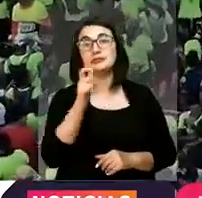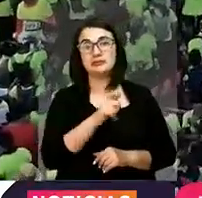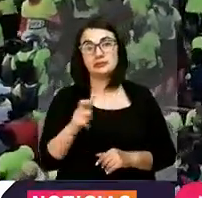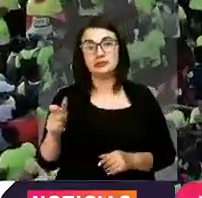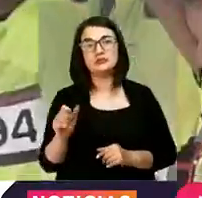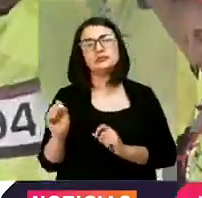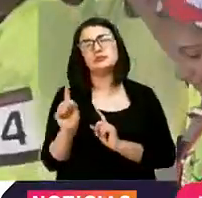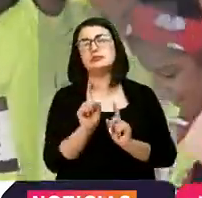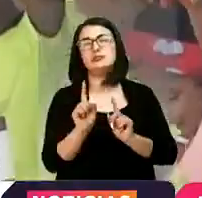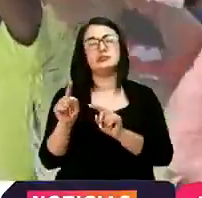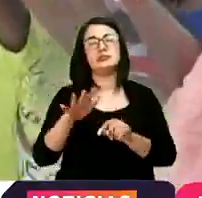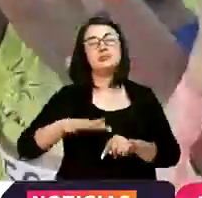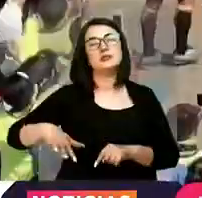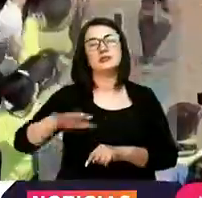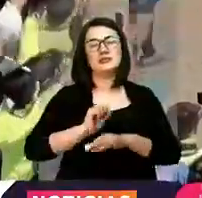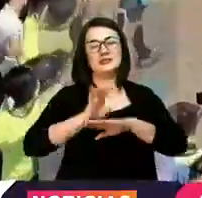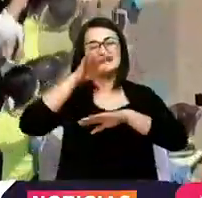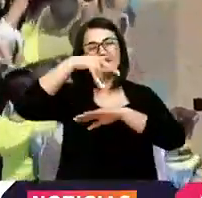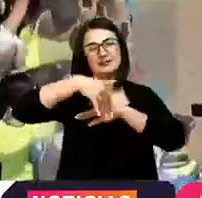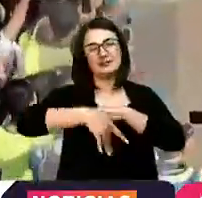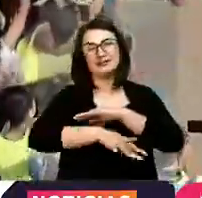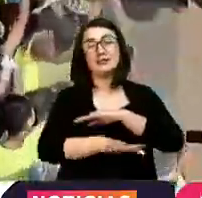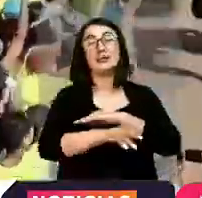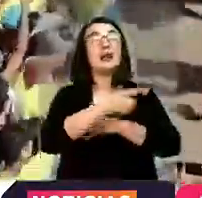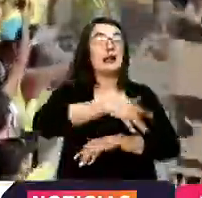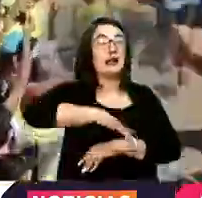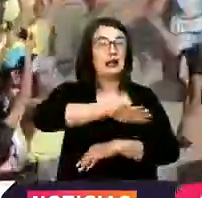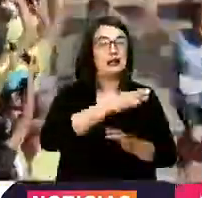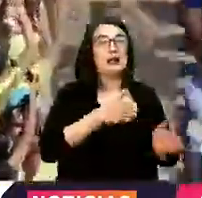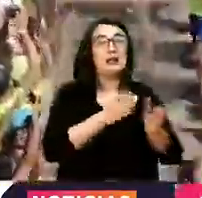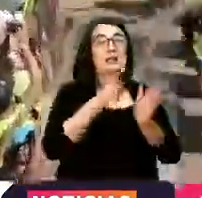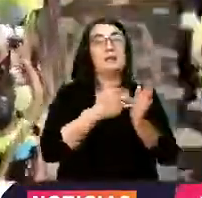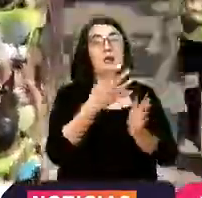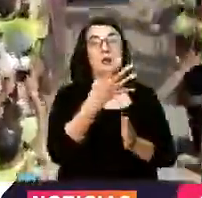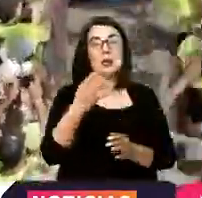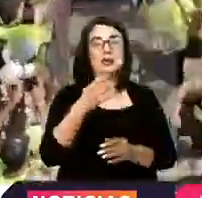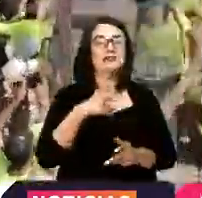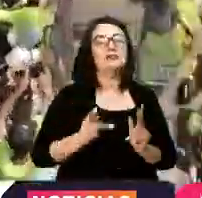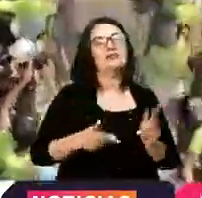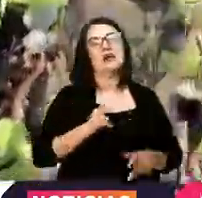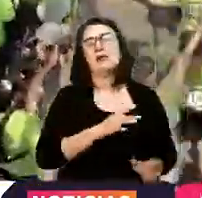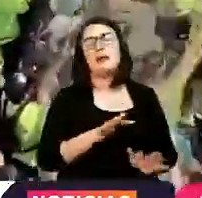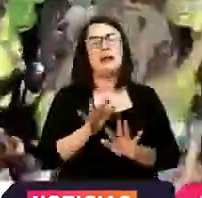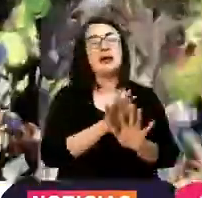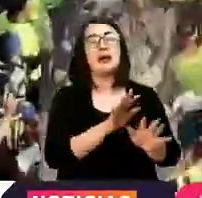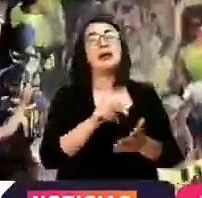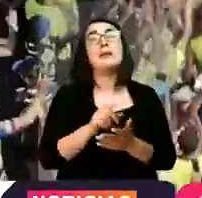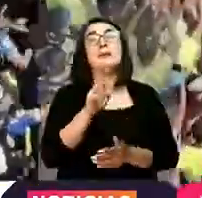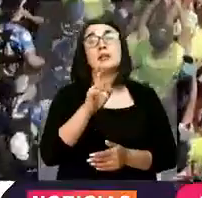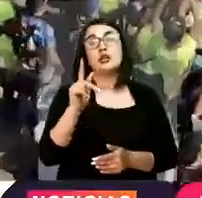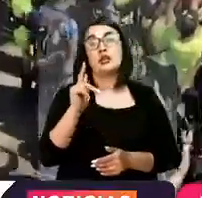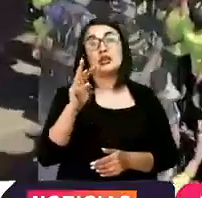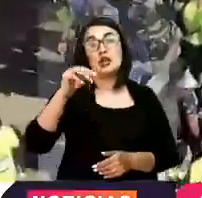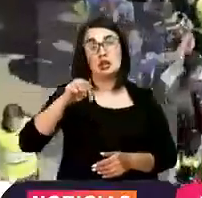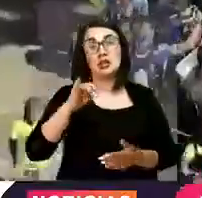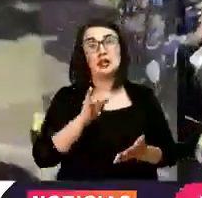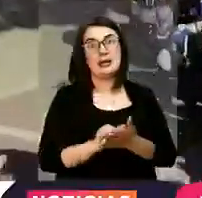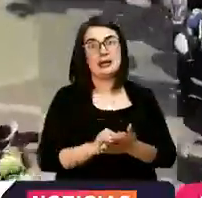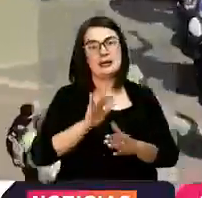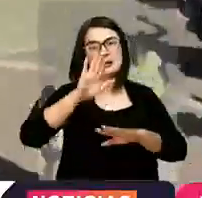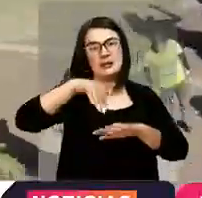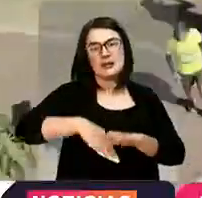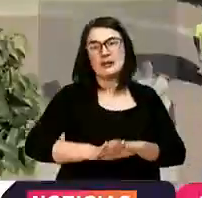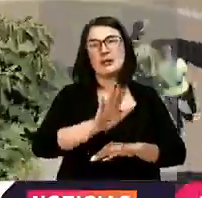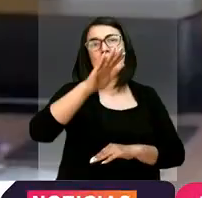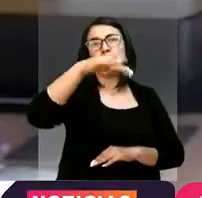partida en San Antonio del Tequendama a 1.400 metros de altura y recorrerán 21 kilómetros, 1.200 metros de desnivel hasta llegar a la